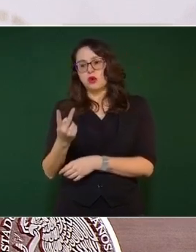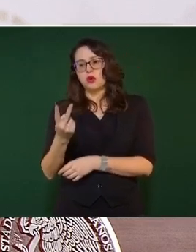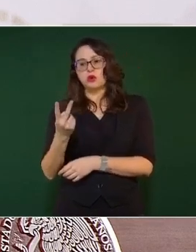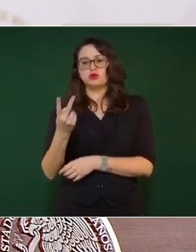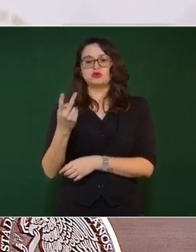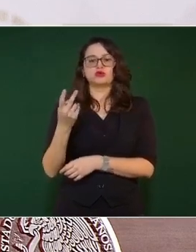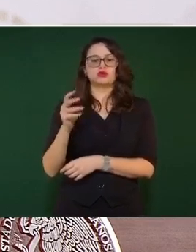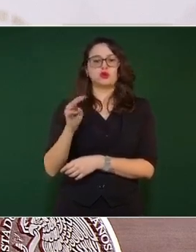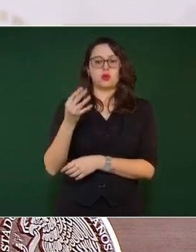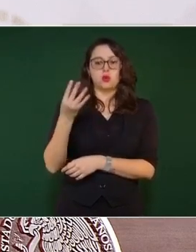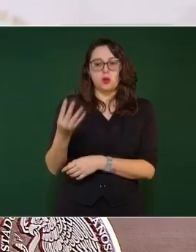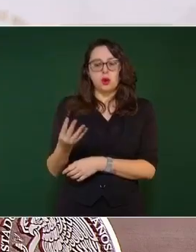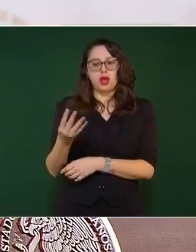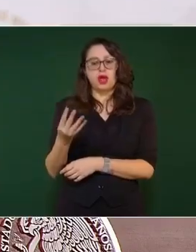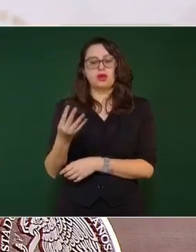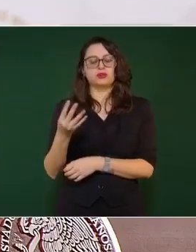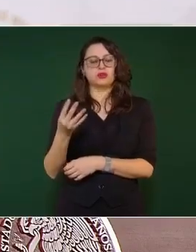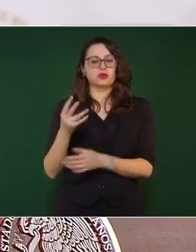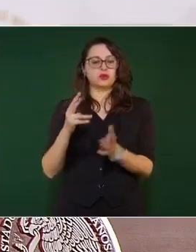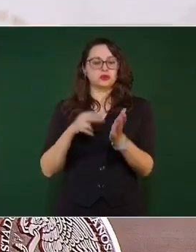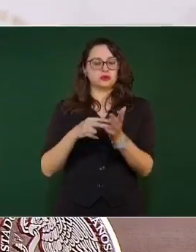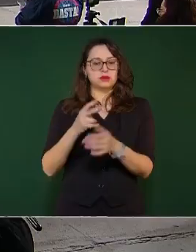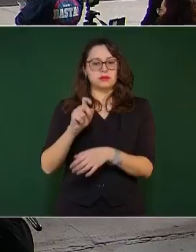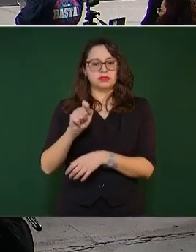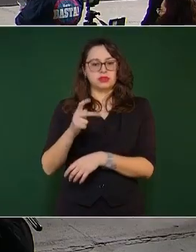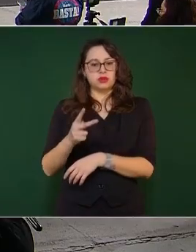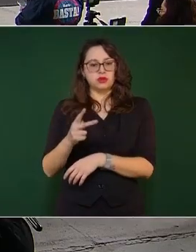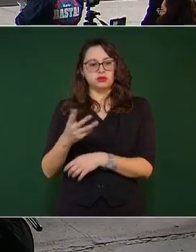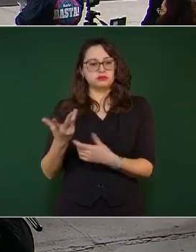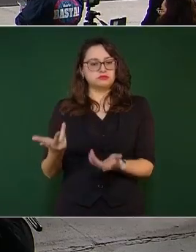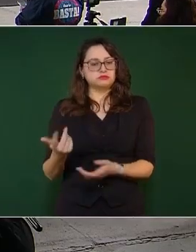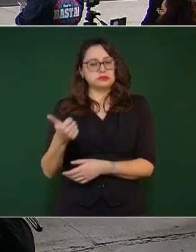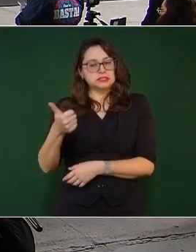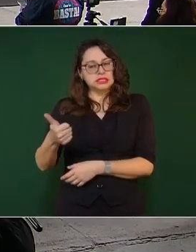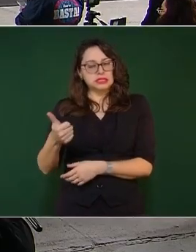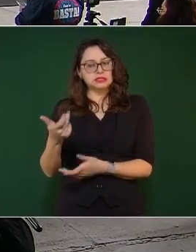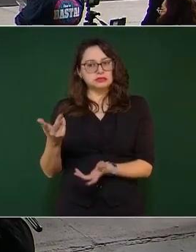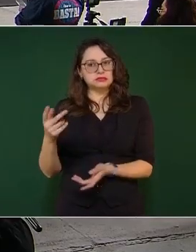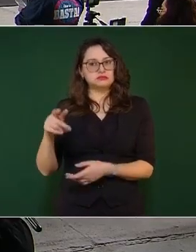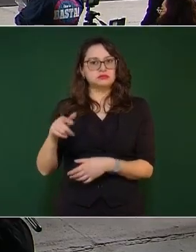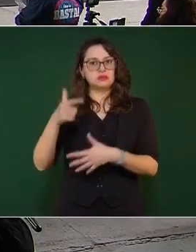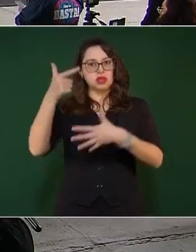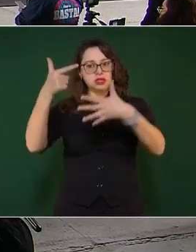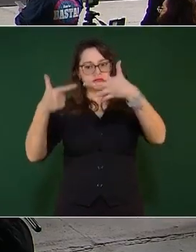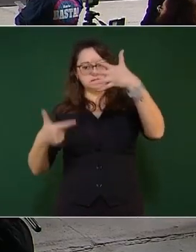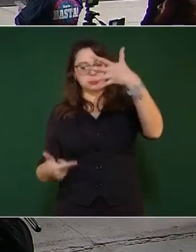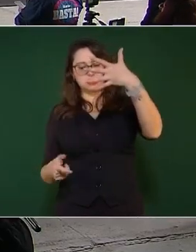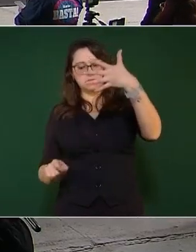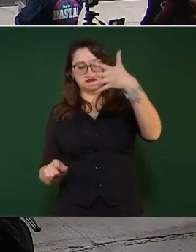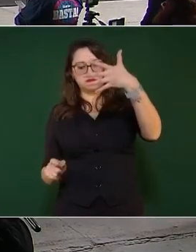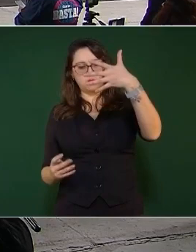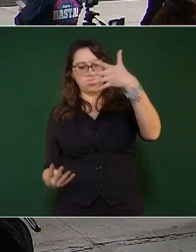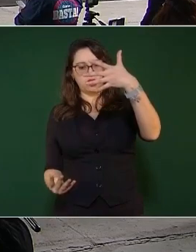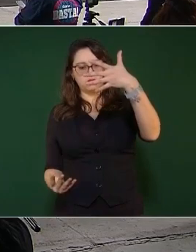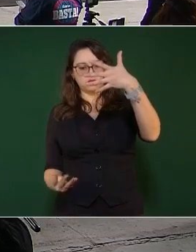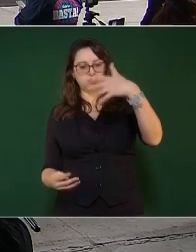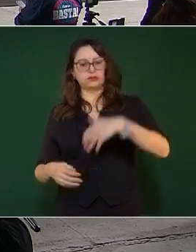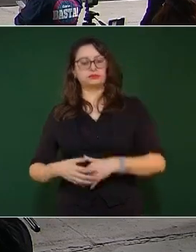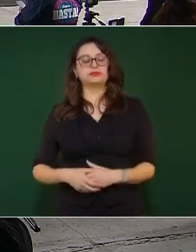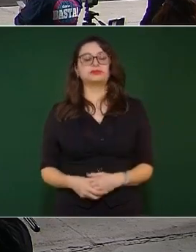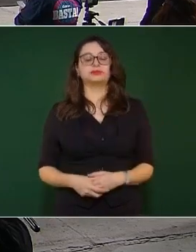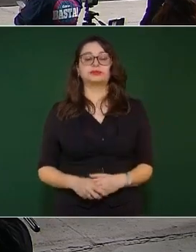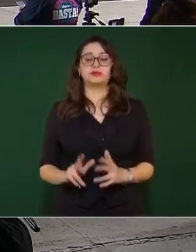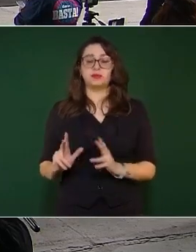5 en el 22, 3 en el 23. Tiene el 24 lugar a nivel nacional. En